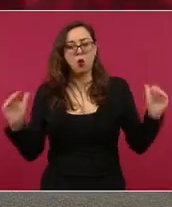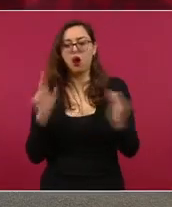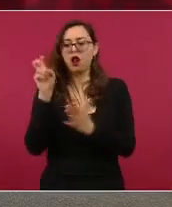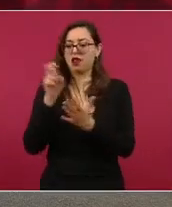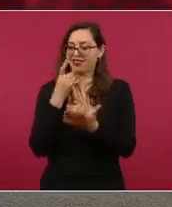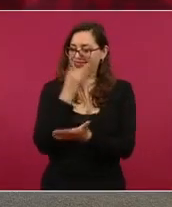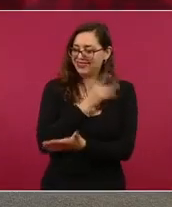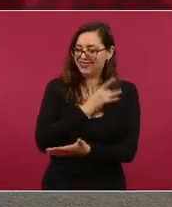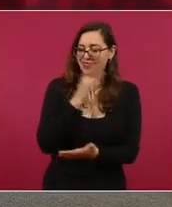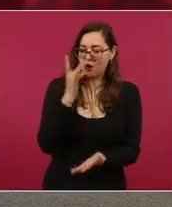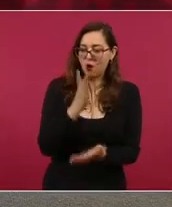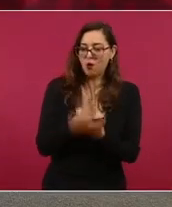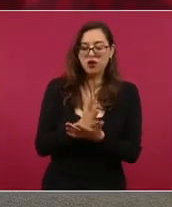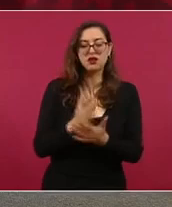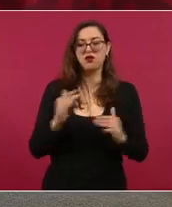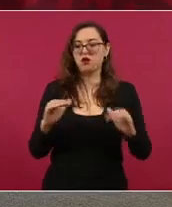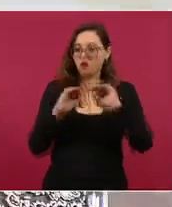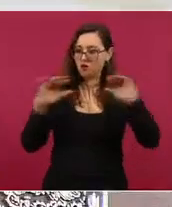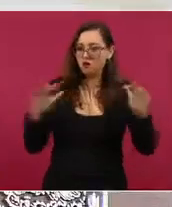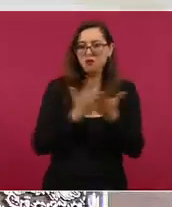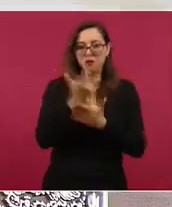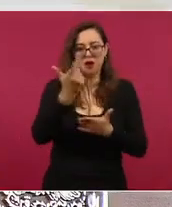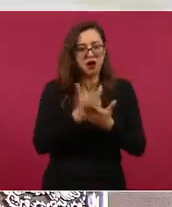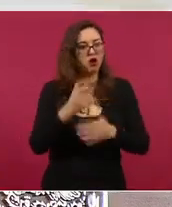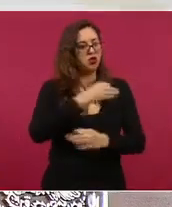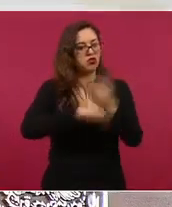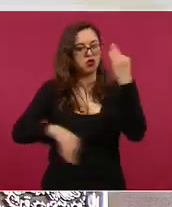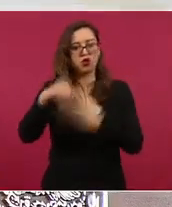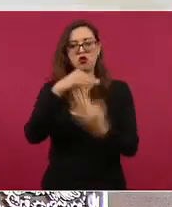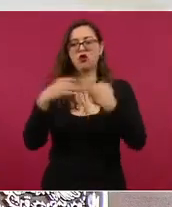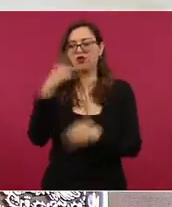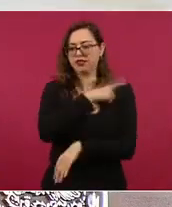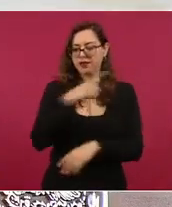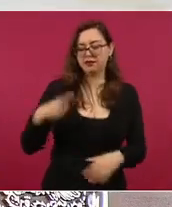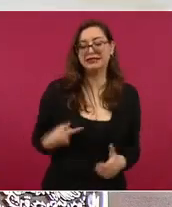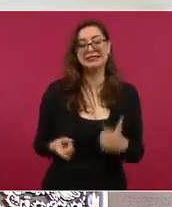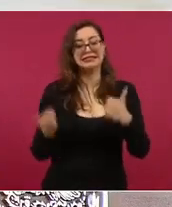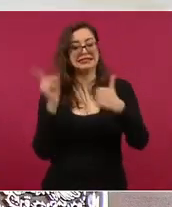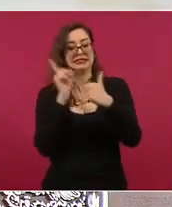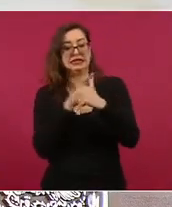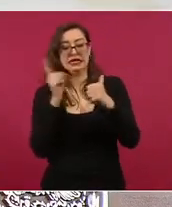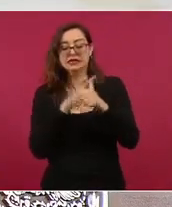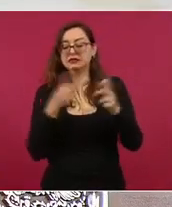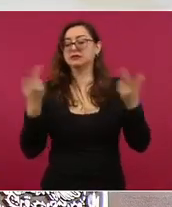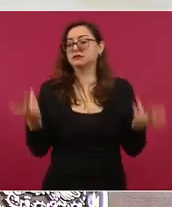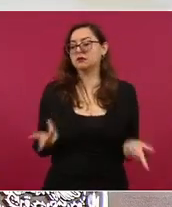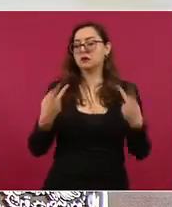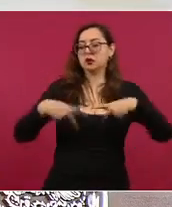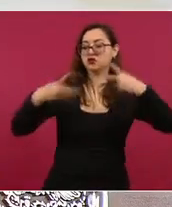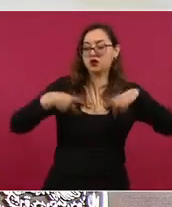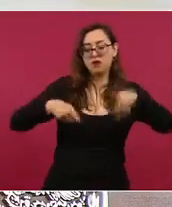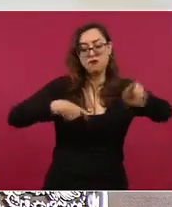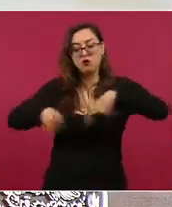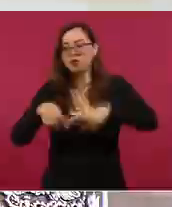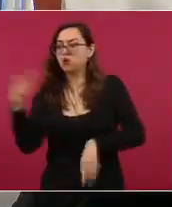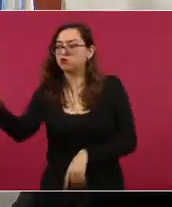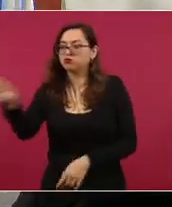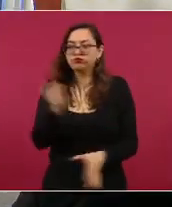manera inmediata. Y seis, todas las compras de ventas de jugadores deben regularse en un marco legal que cierre el